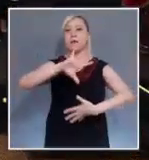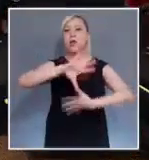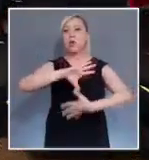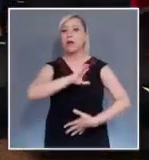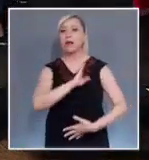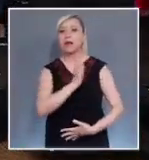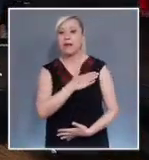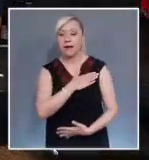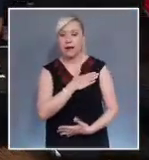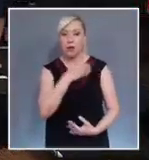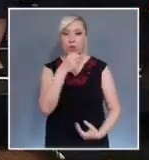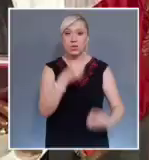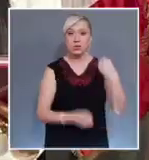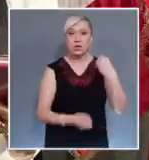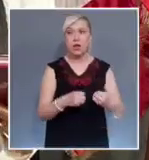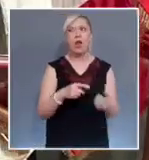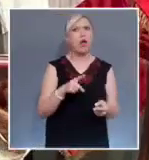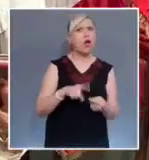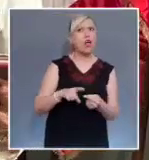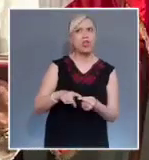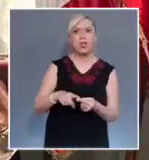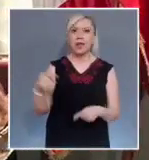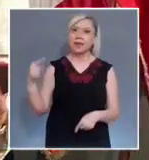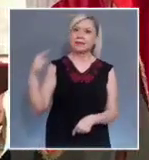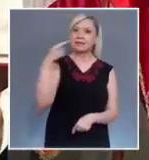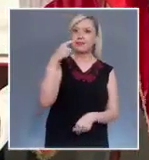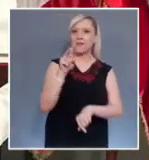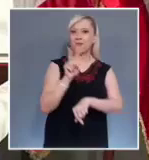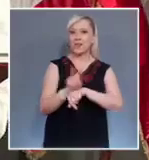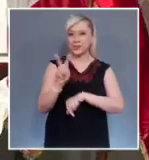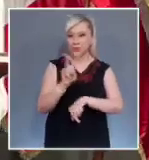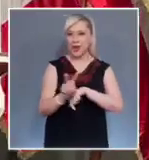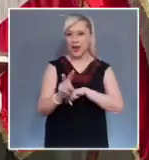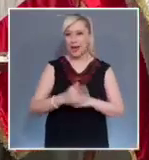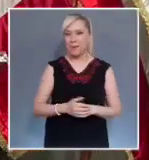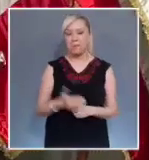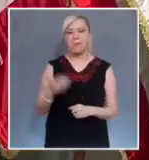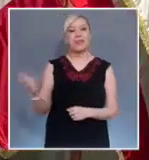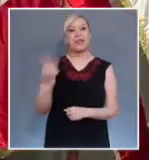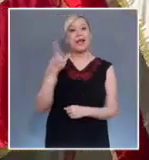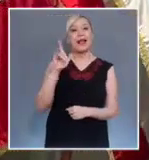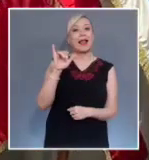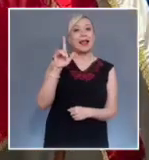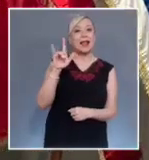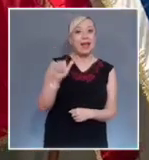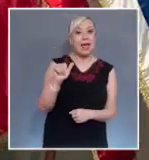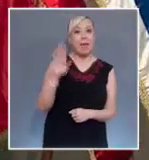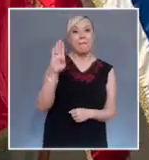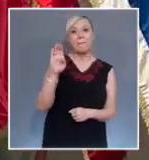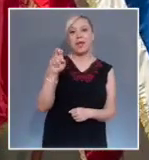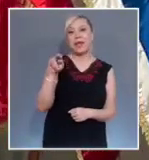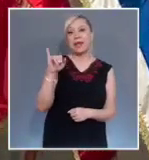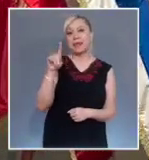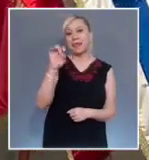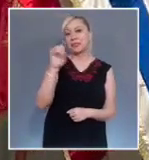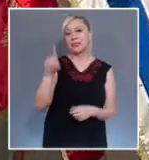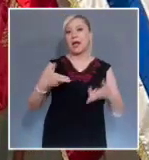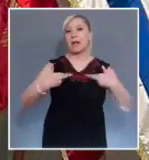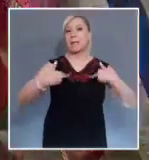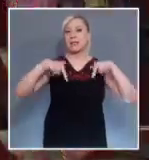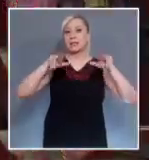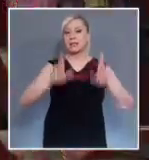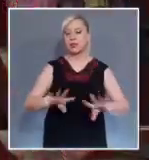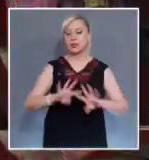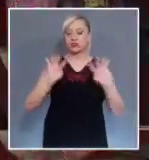esta ocasión en Venezuela la consejera Lilia Mónica López Benítez representó al consejo de la judicatura federal